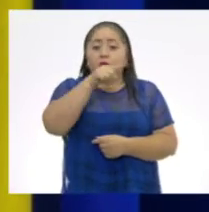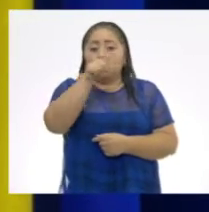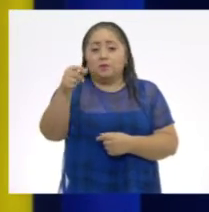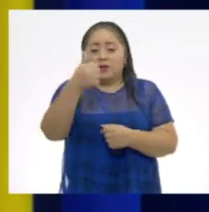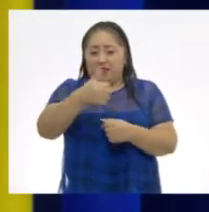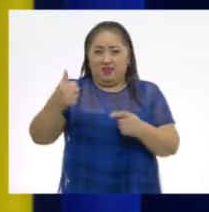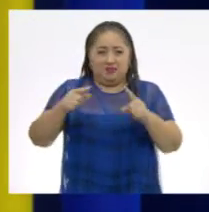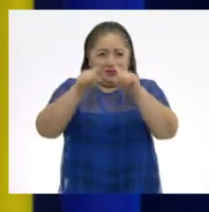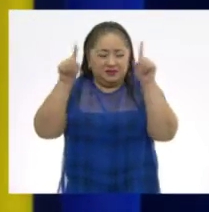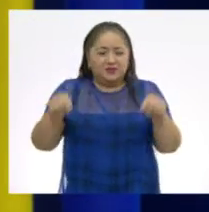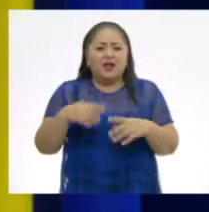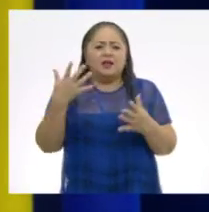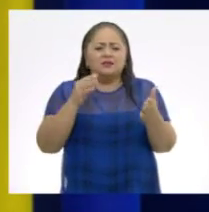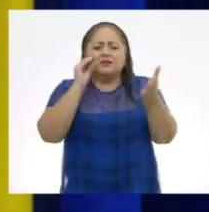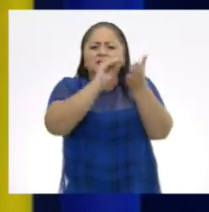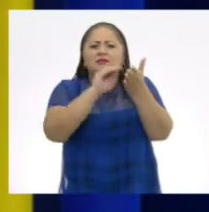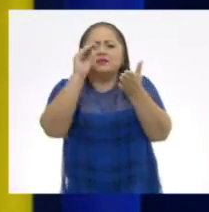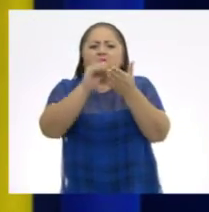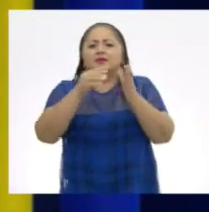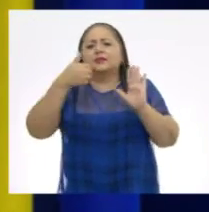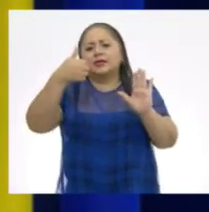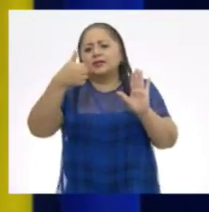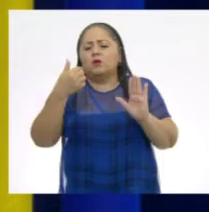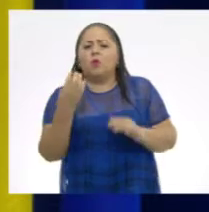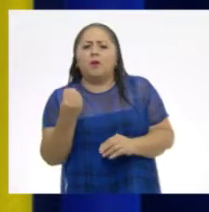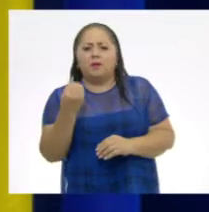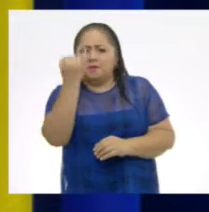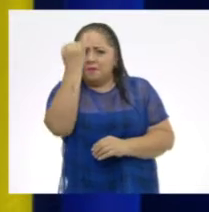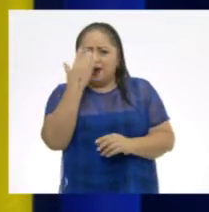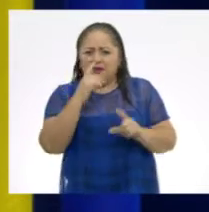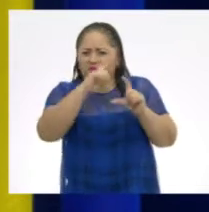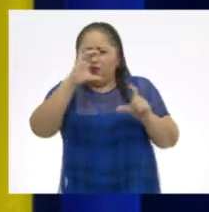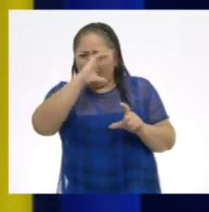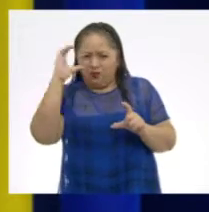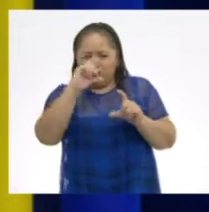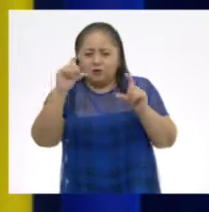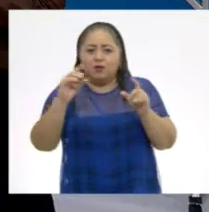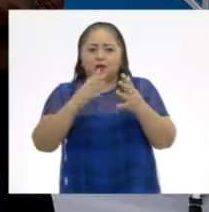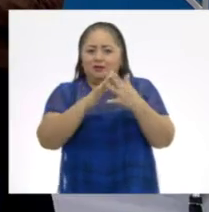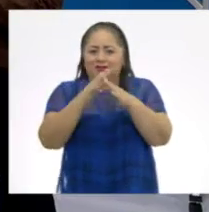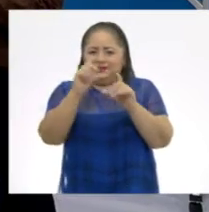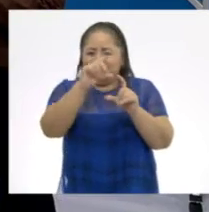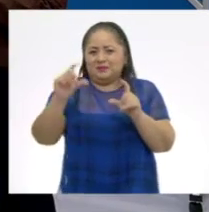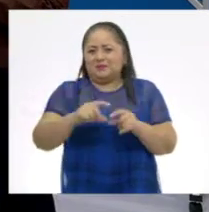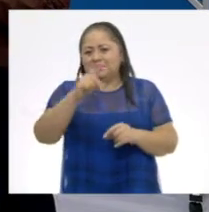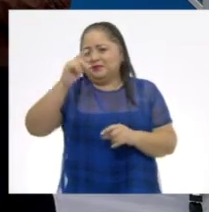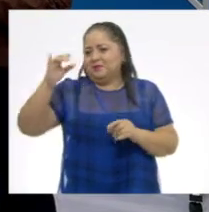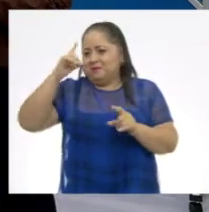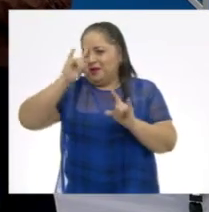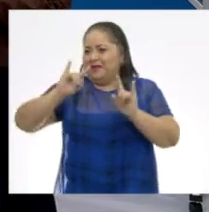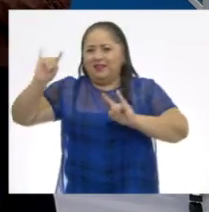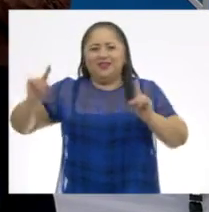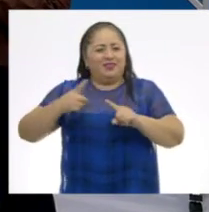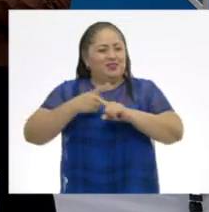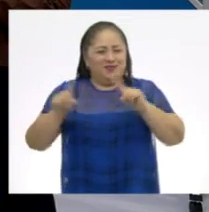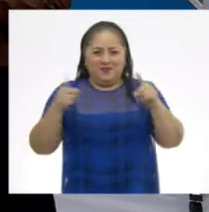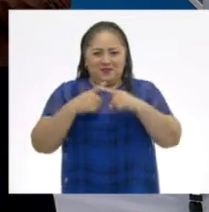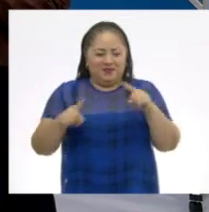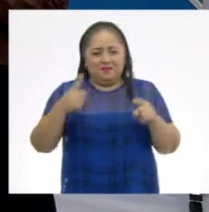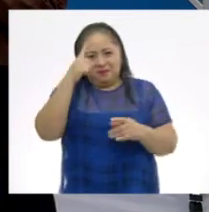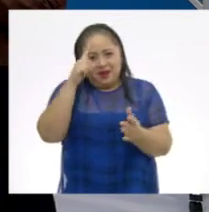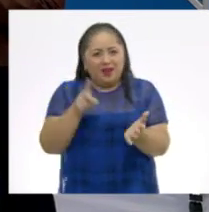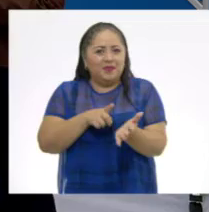cada tablero colocamos de 6 a 9 imágenes. Vamos a irlos combinando para que cada tablero sea diferente de los